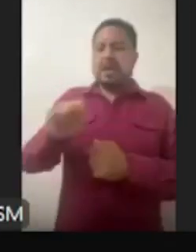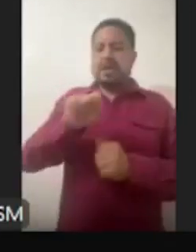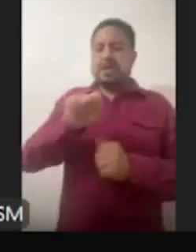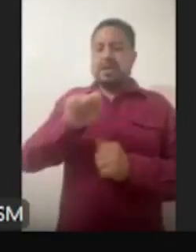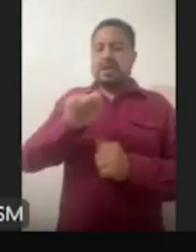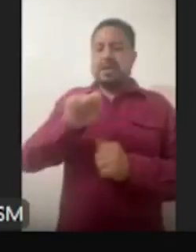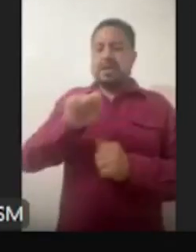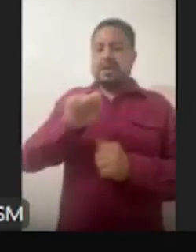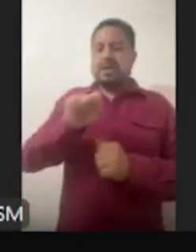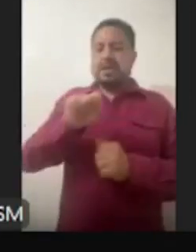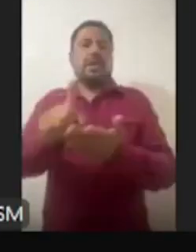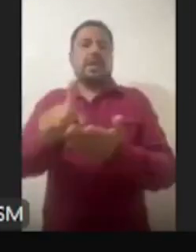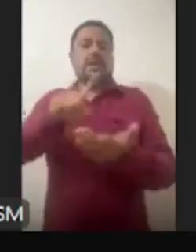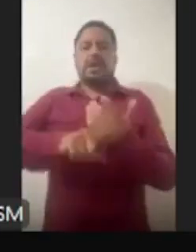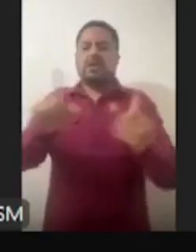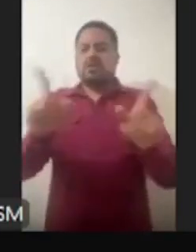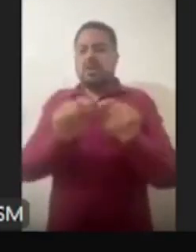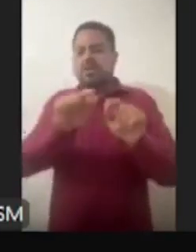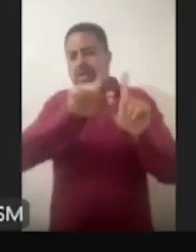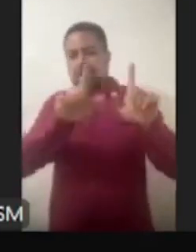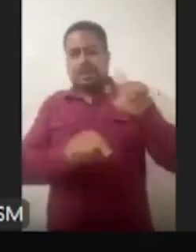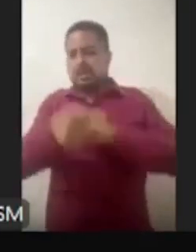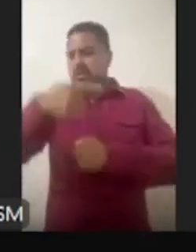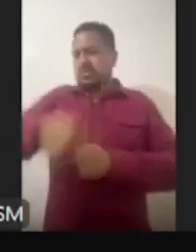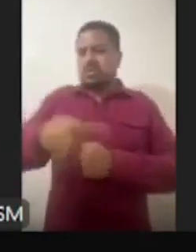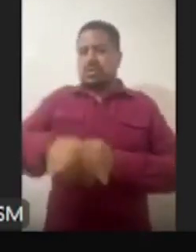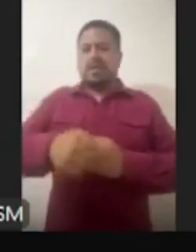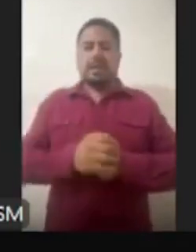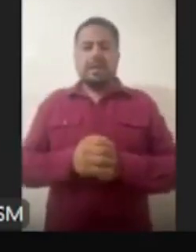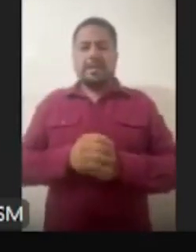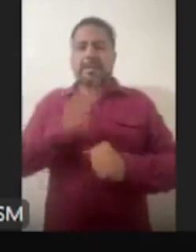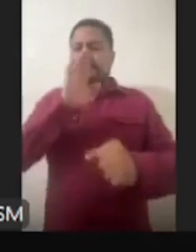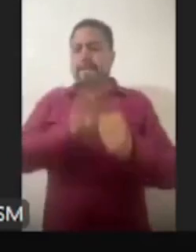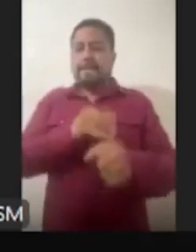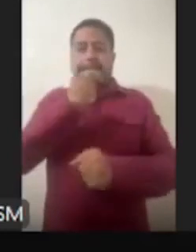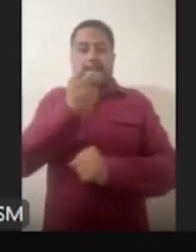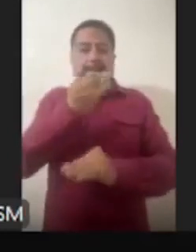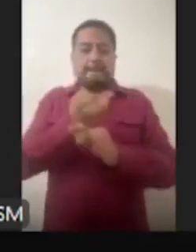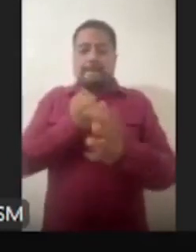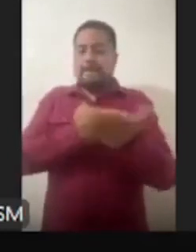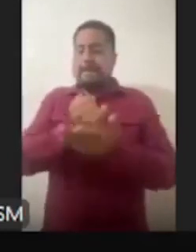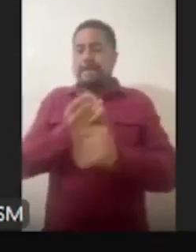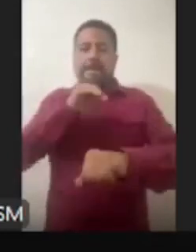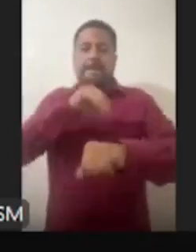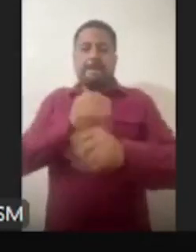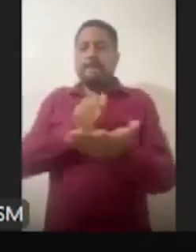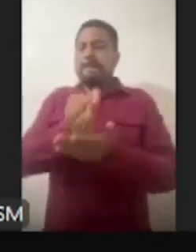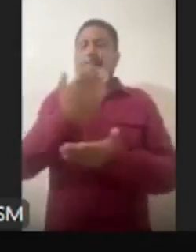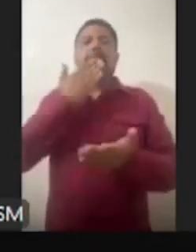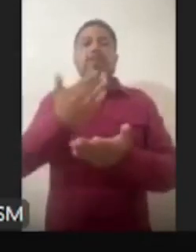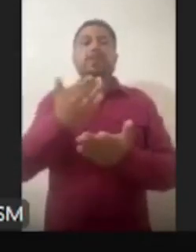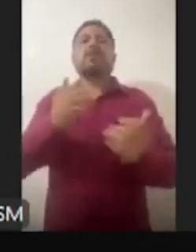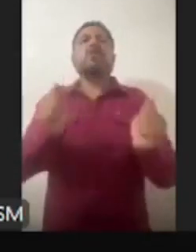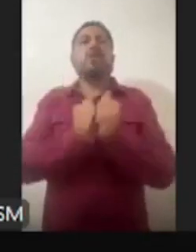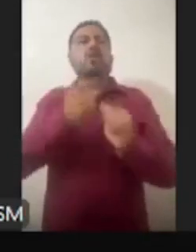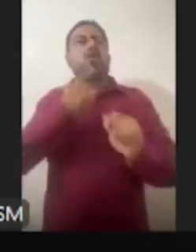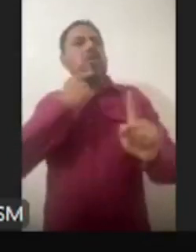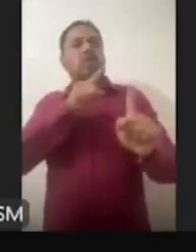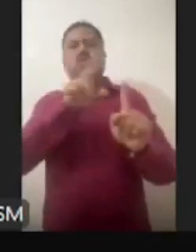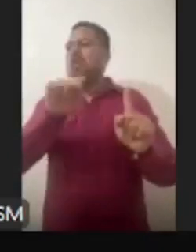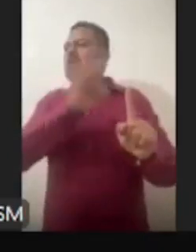autoridad nacional. Por tanto, dicha determinación quedó firme y por consiguiente es cosa juzgada, por lo que no puede juzgarse de